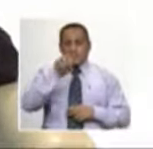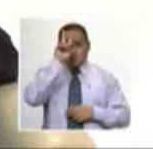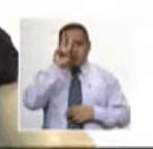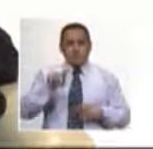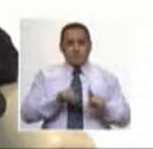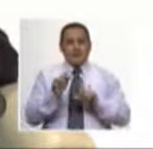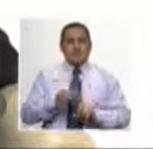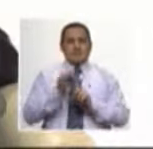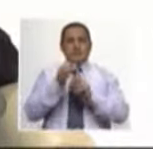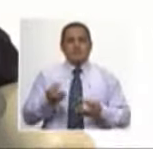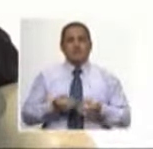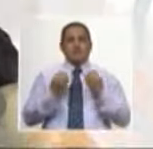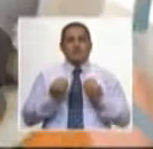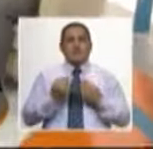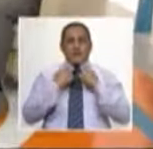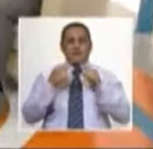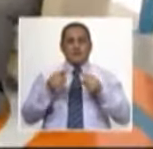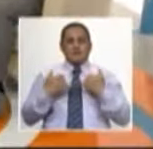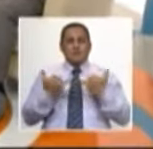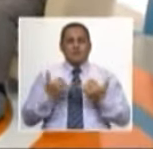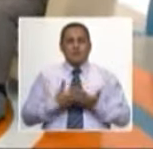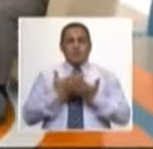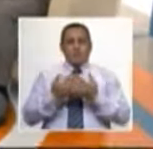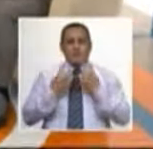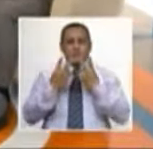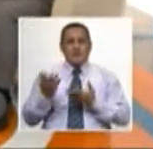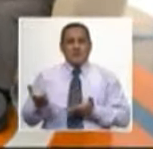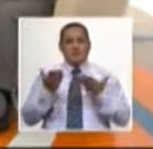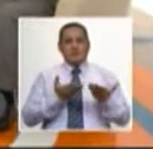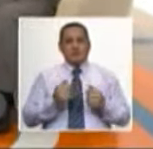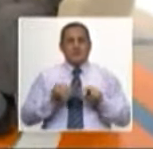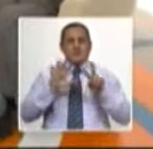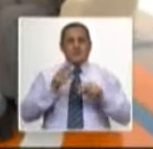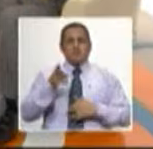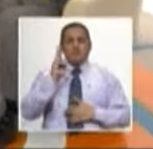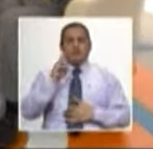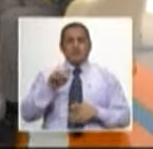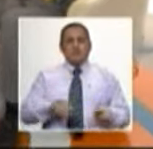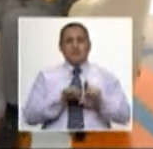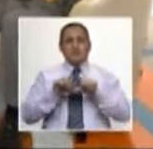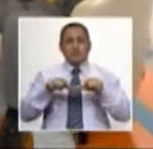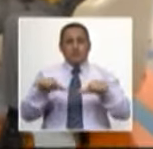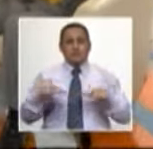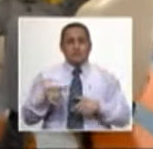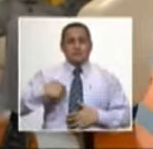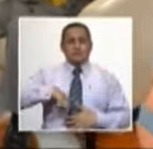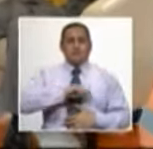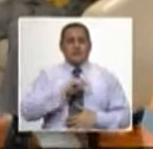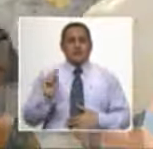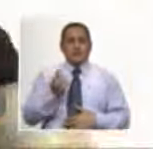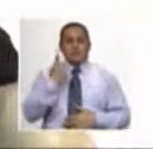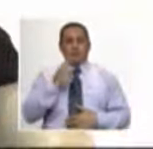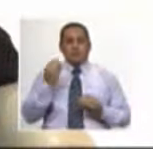¿no? ¿Por qué se ha recurrido a la invitación a 7 profesores españoles? En primer